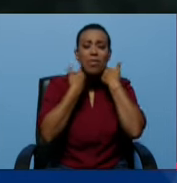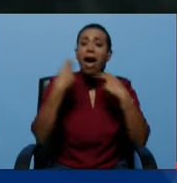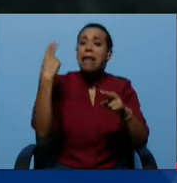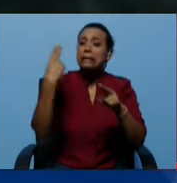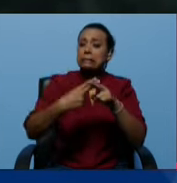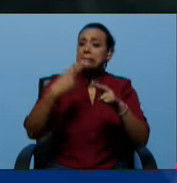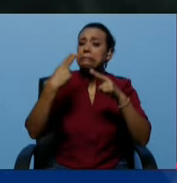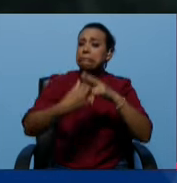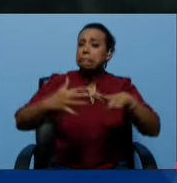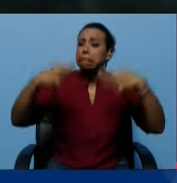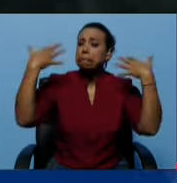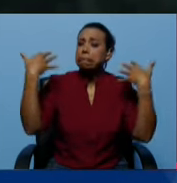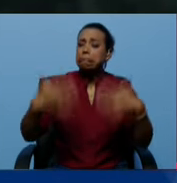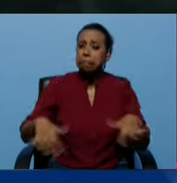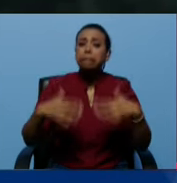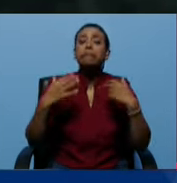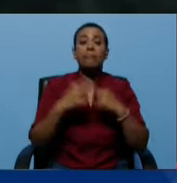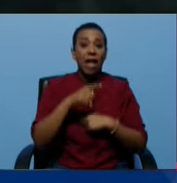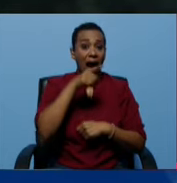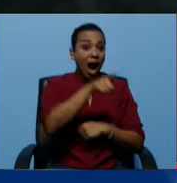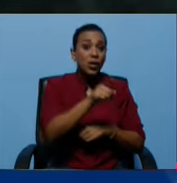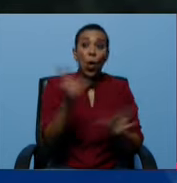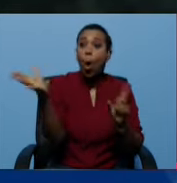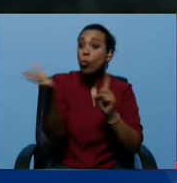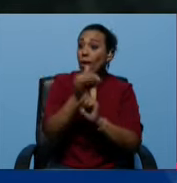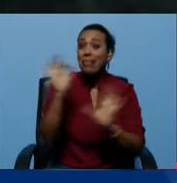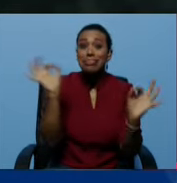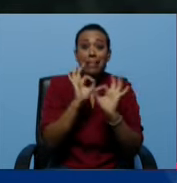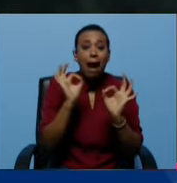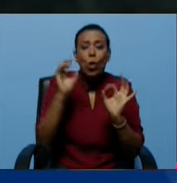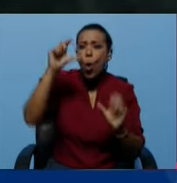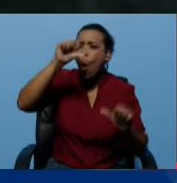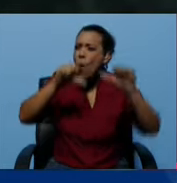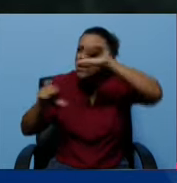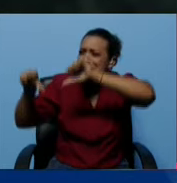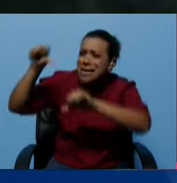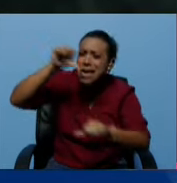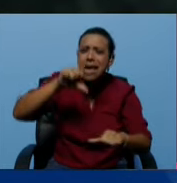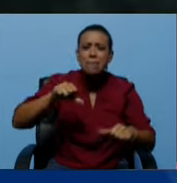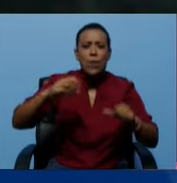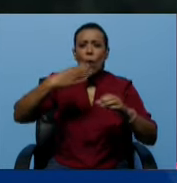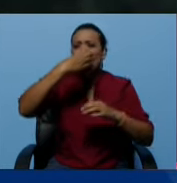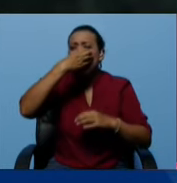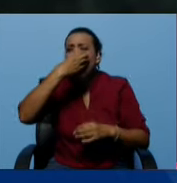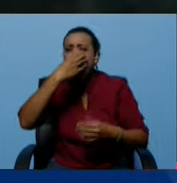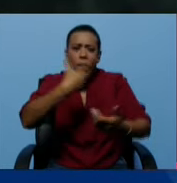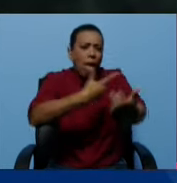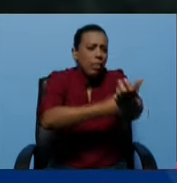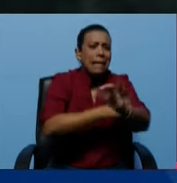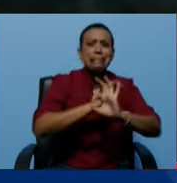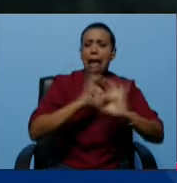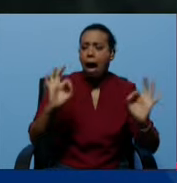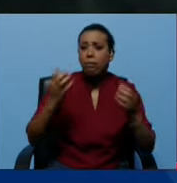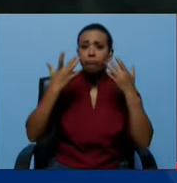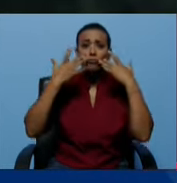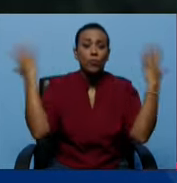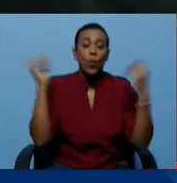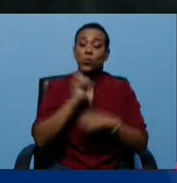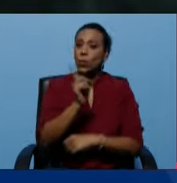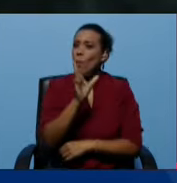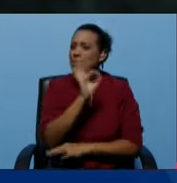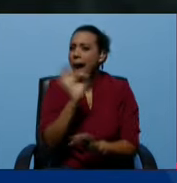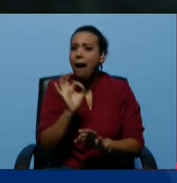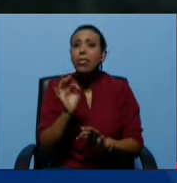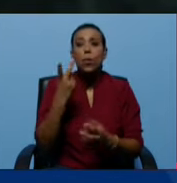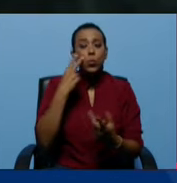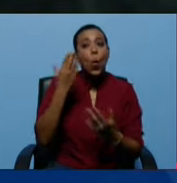enfermedades que no la han encontrado con los químicos de la industria farmacéutica famosa que conocemos.